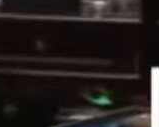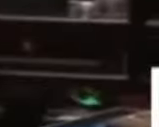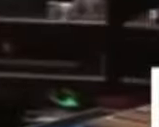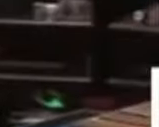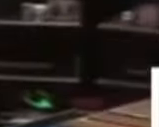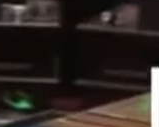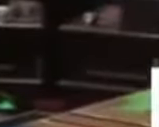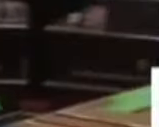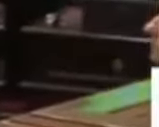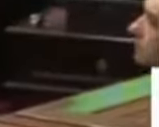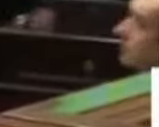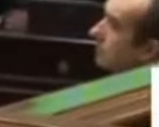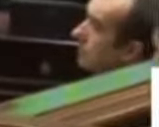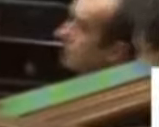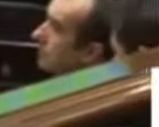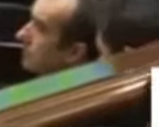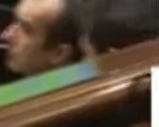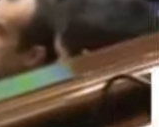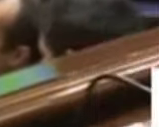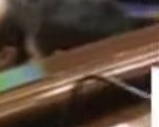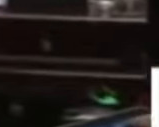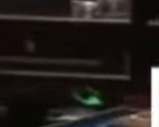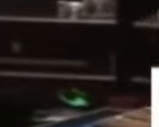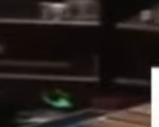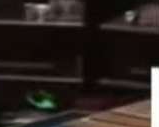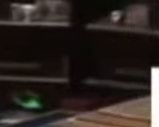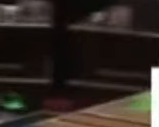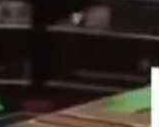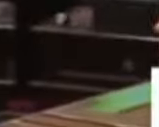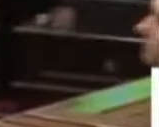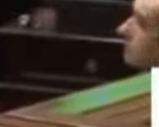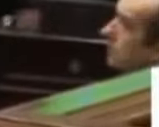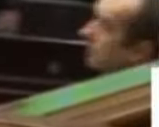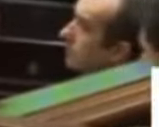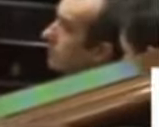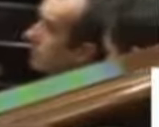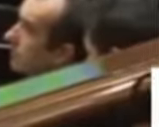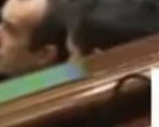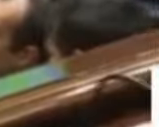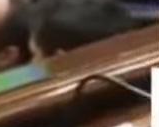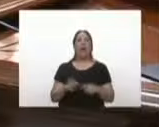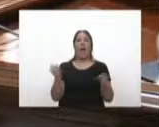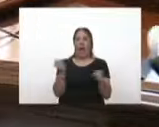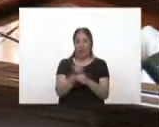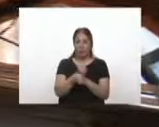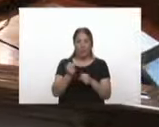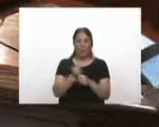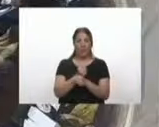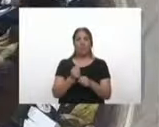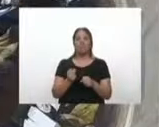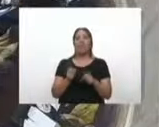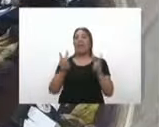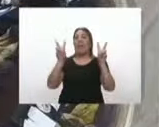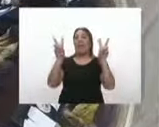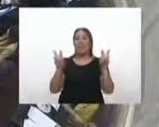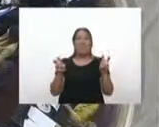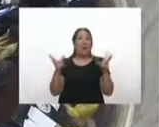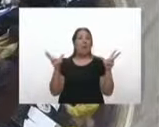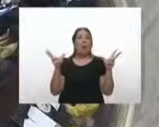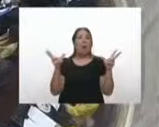tan así. Mira, yo te digo, venimos haciendo un rastreo de senadores hace semanas, en realidad. Lo primero que me